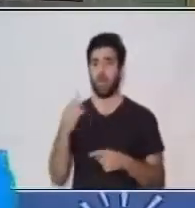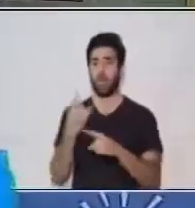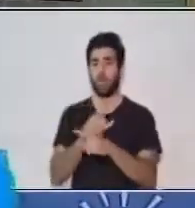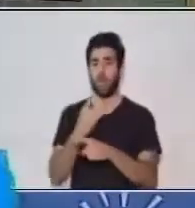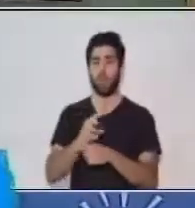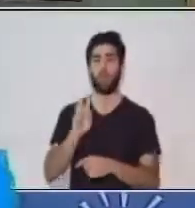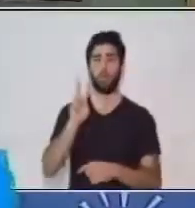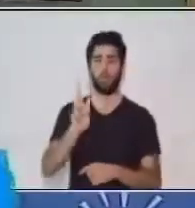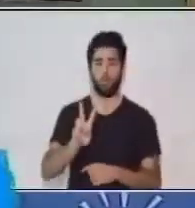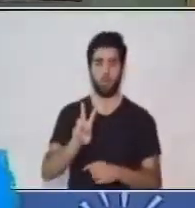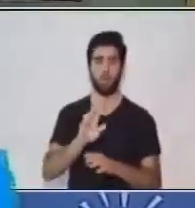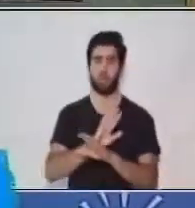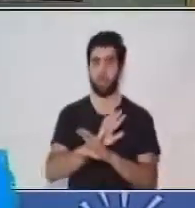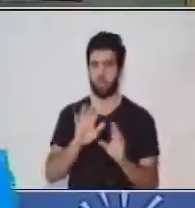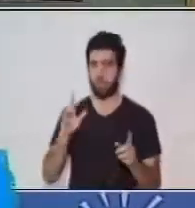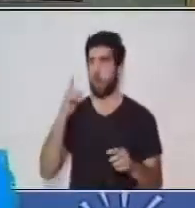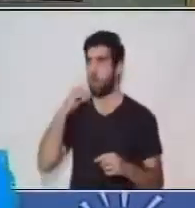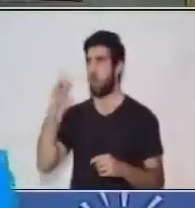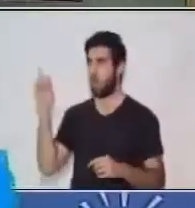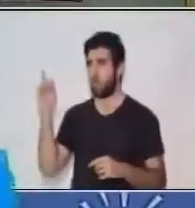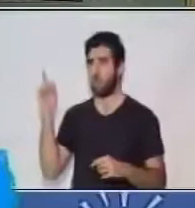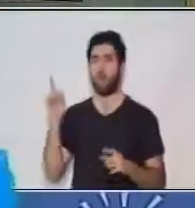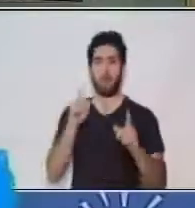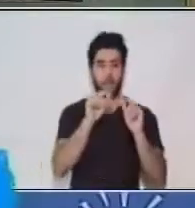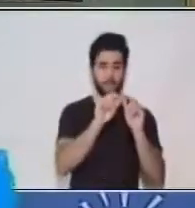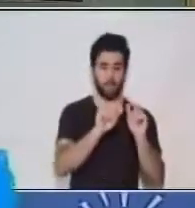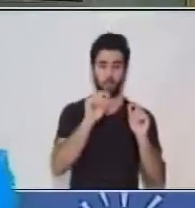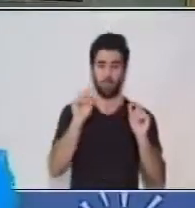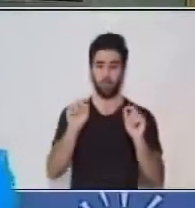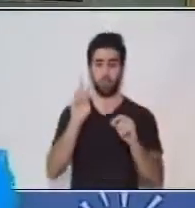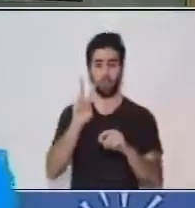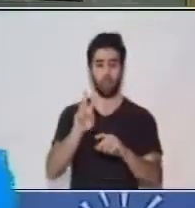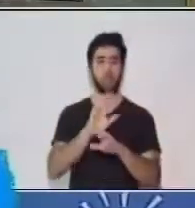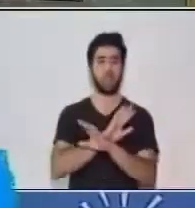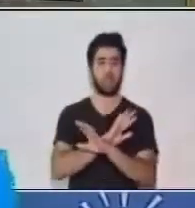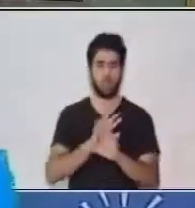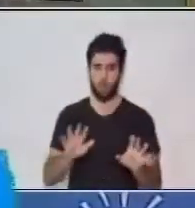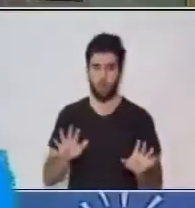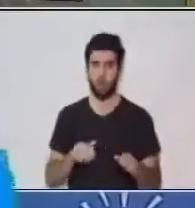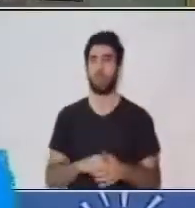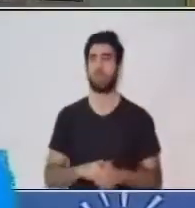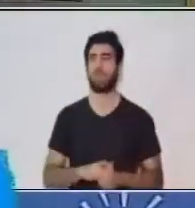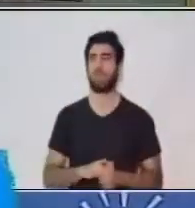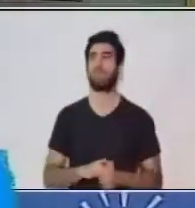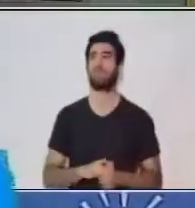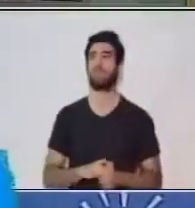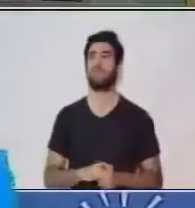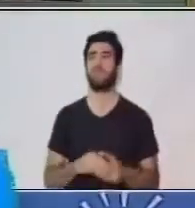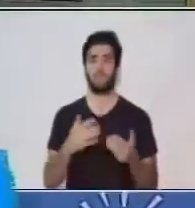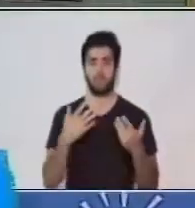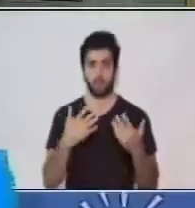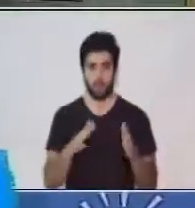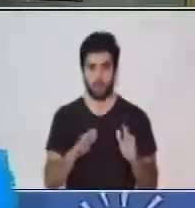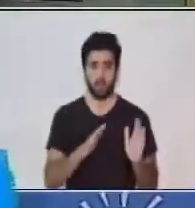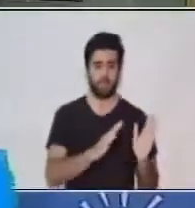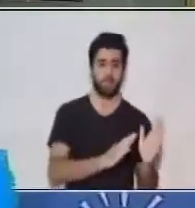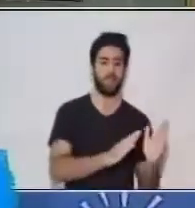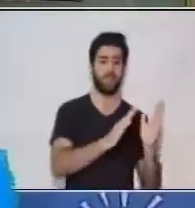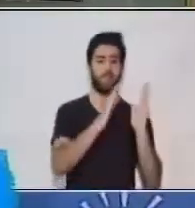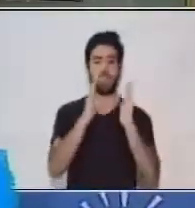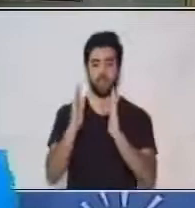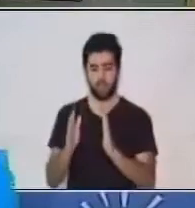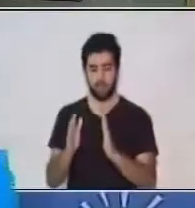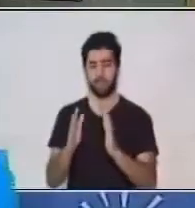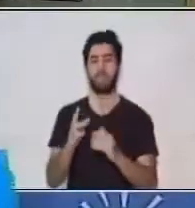Es decir, después del punto, 2 datos después. En esta ocasión, sin aproximar. Vamos a hacer lo mismo,